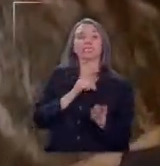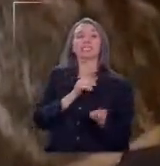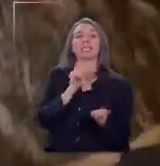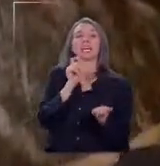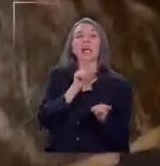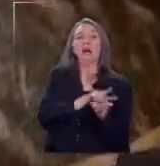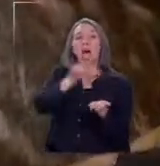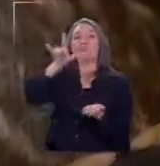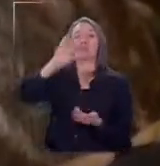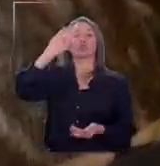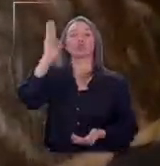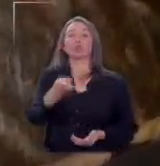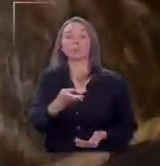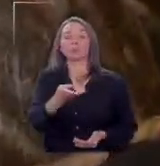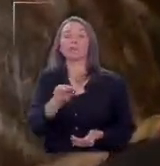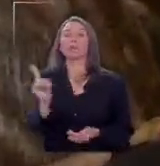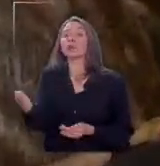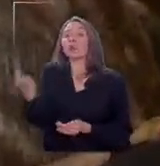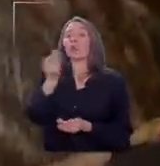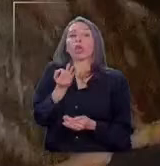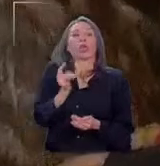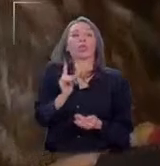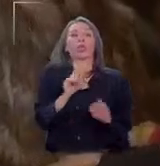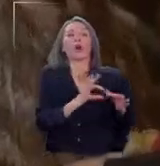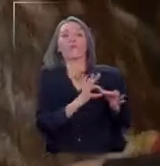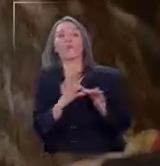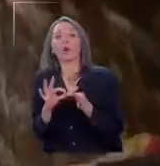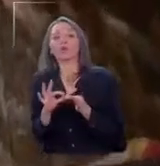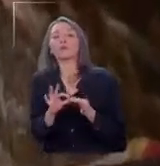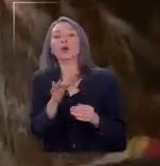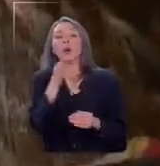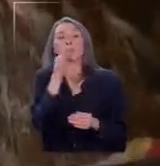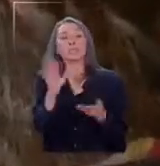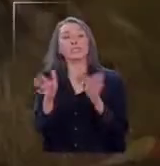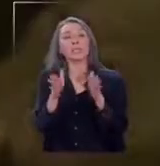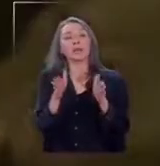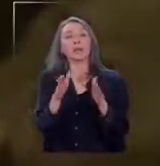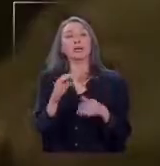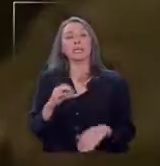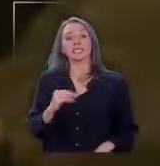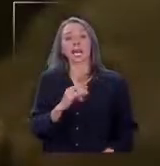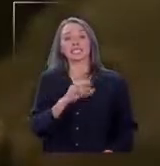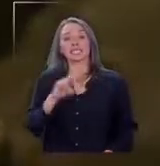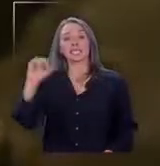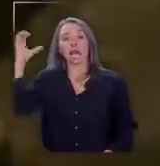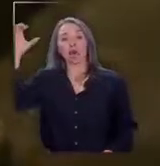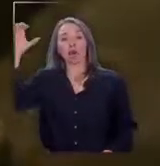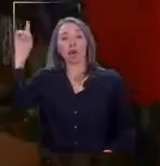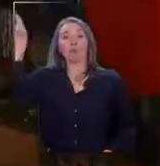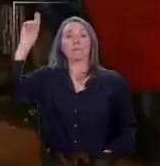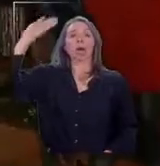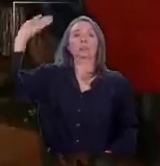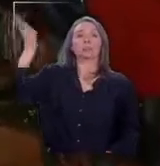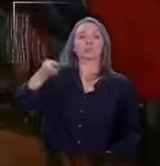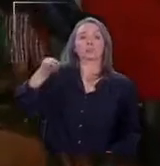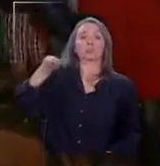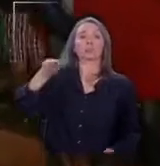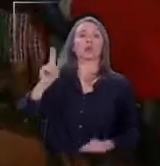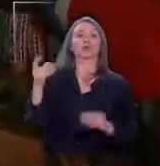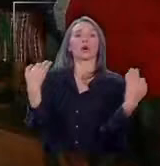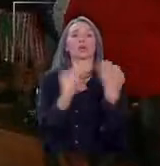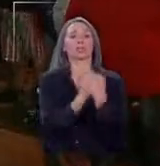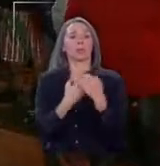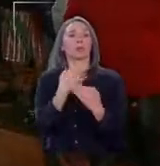sido cancelado no dicen por qué motivo simplemente dice que entre el cancillería de Colombia Lo canceló pero no dan